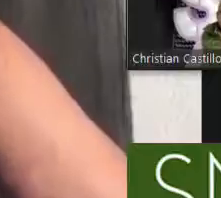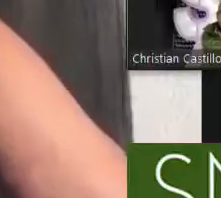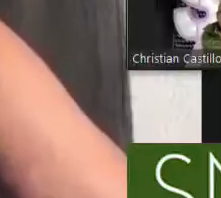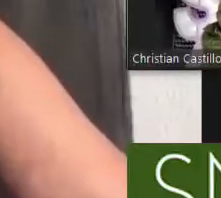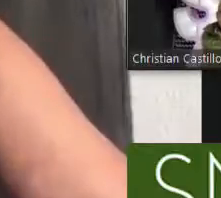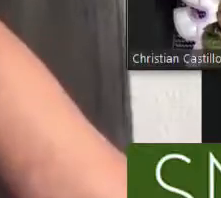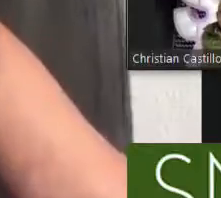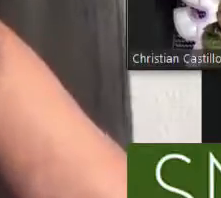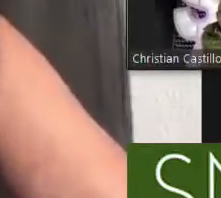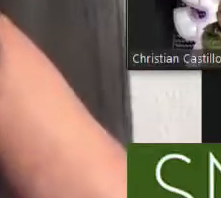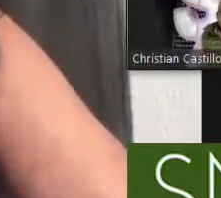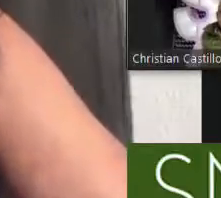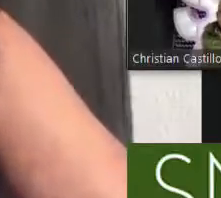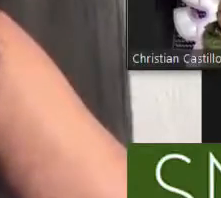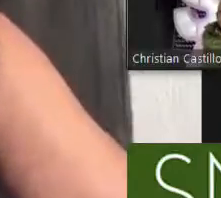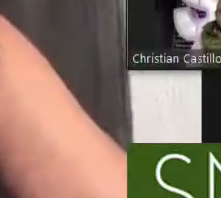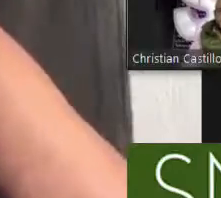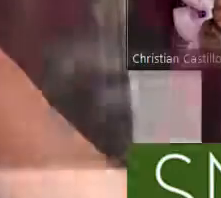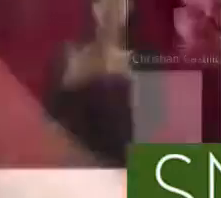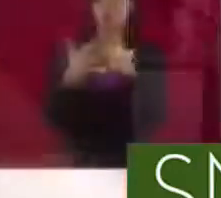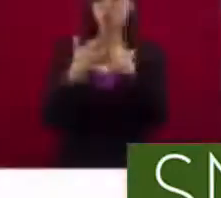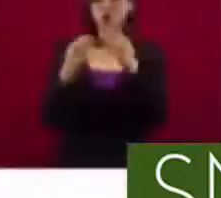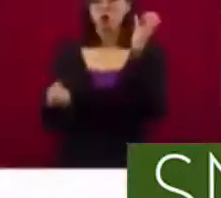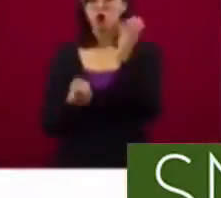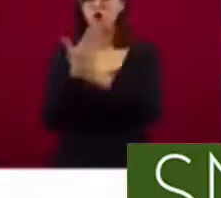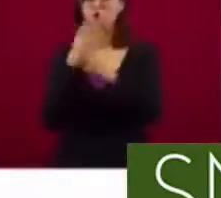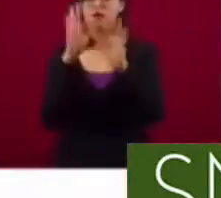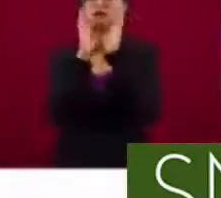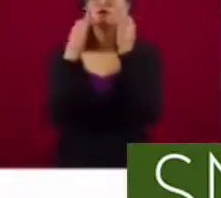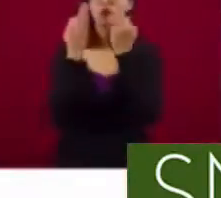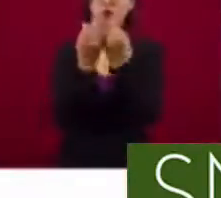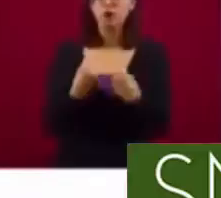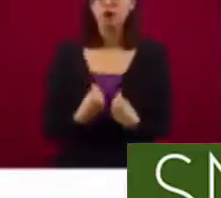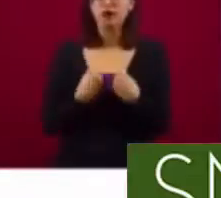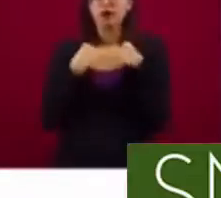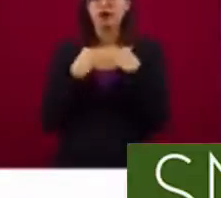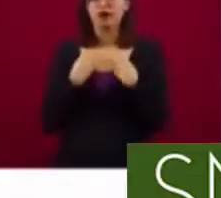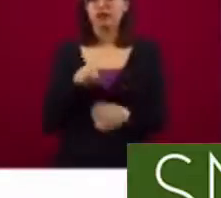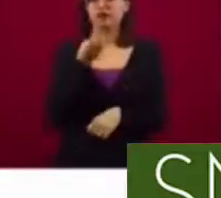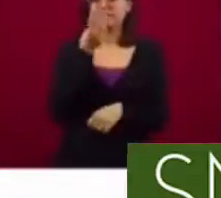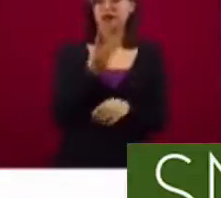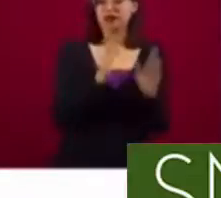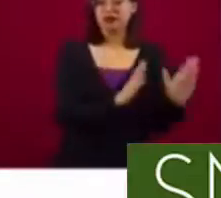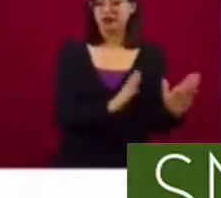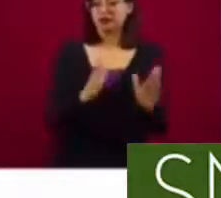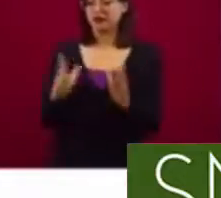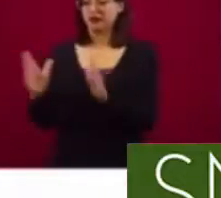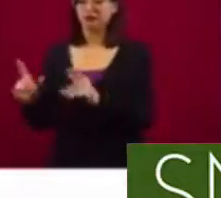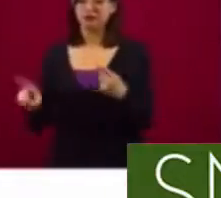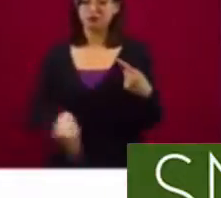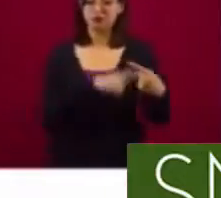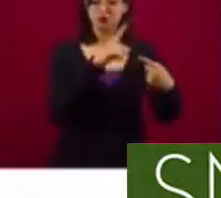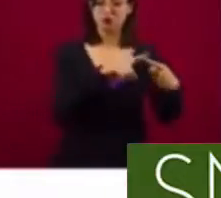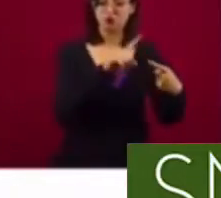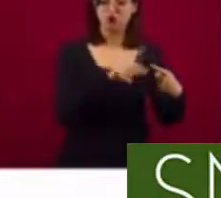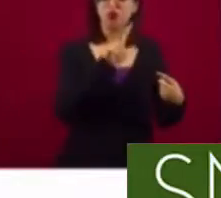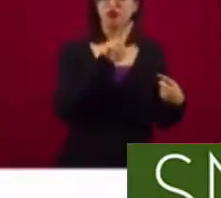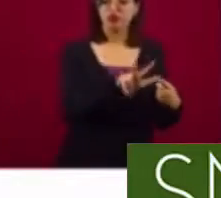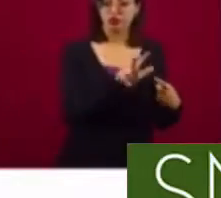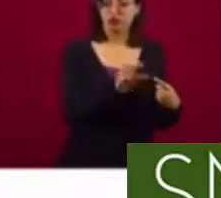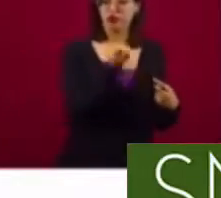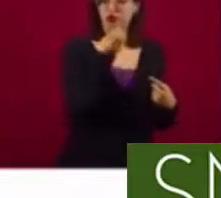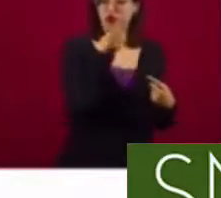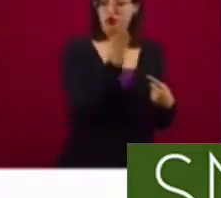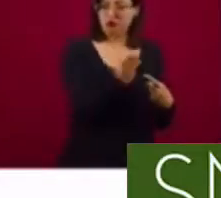1 de junio es cuando va a iniciar. Vamos con la nota. 18 de mayo. La segunda, que es una etapa de